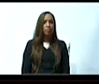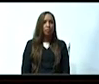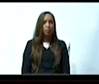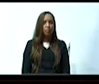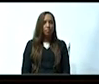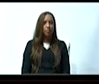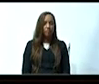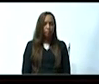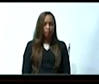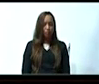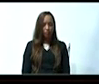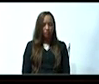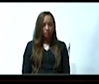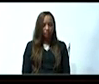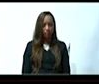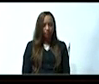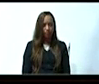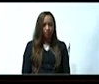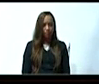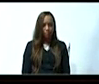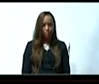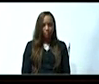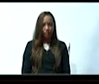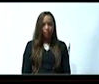Está muy frío.